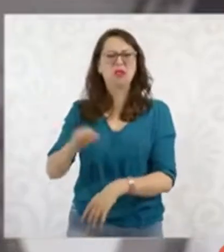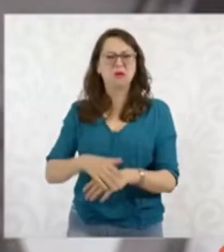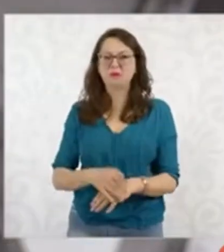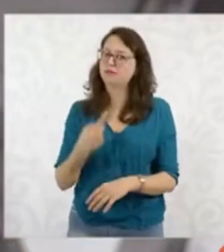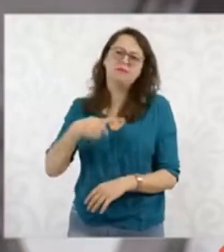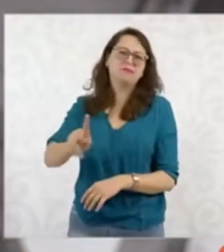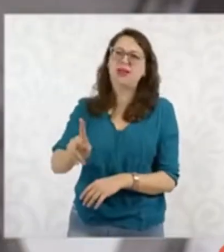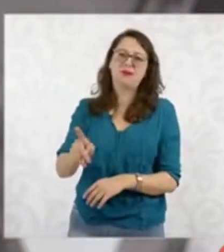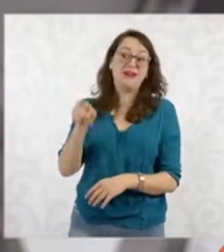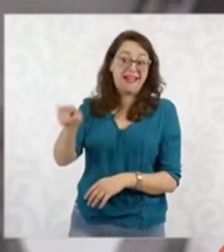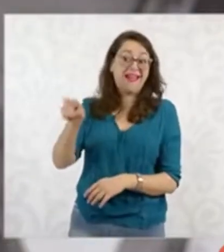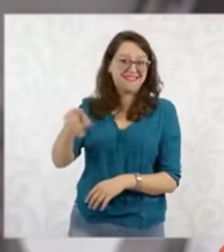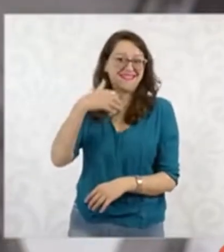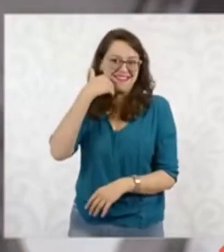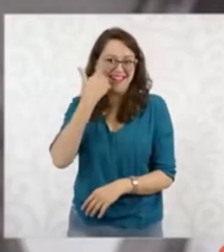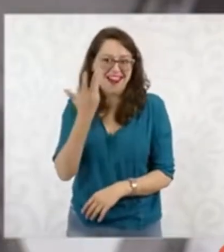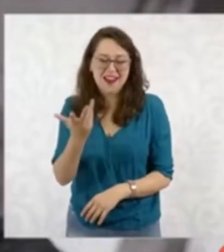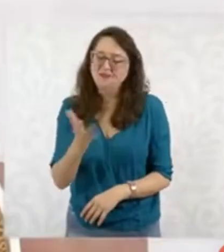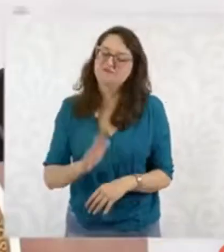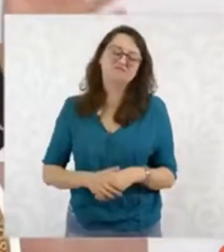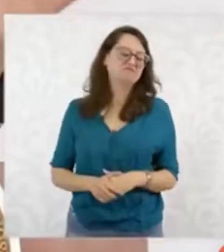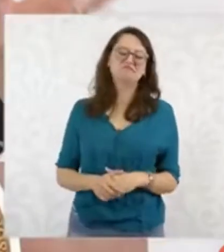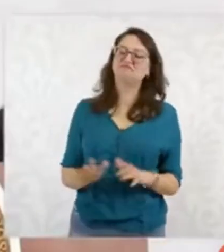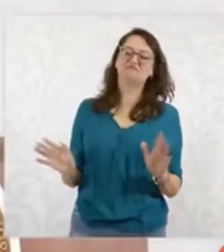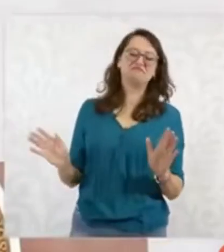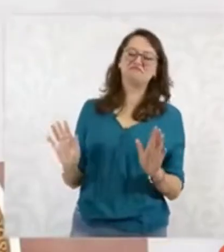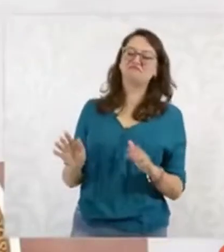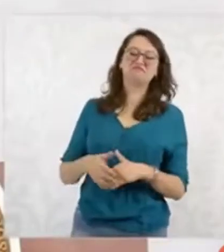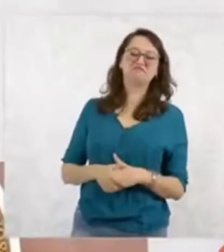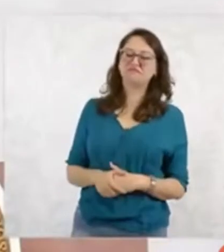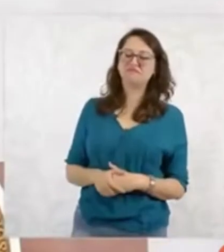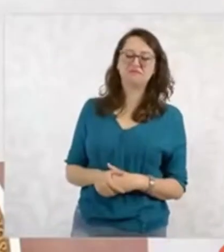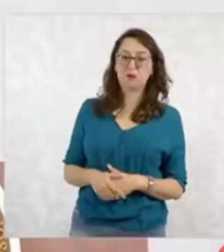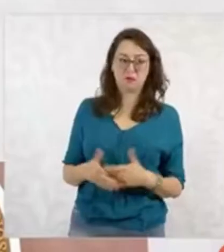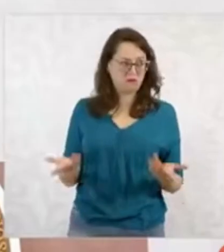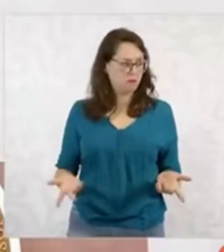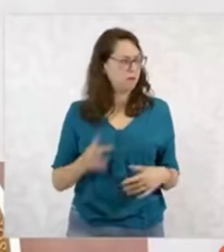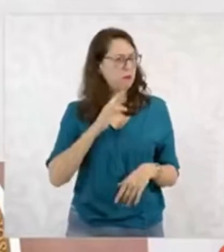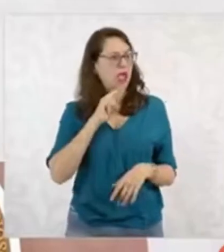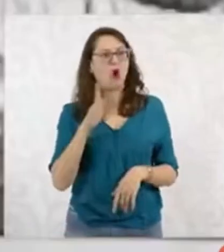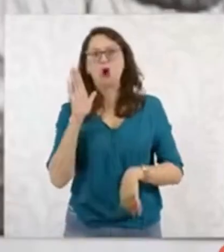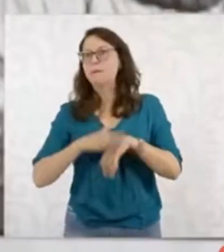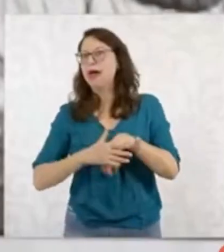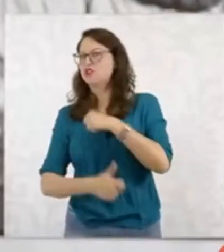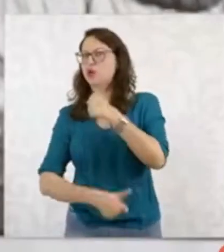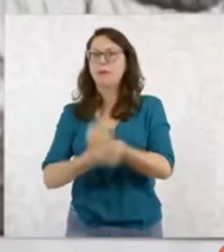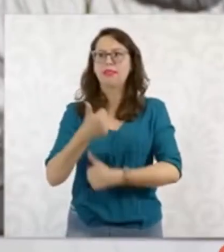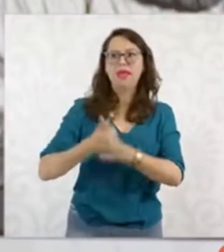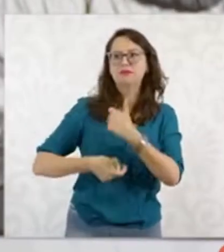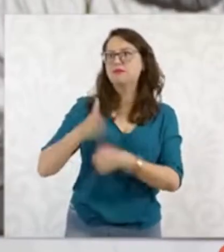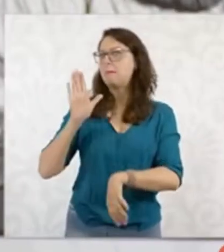En todo caso, que sí abran más concesiones en la televisión, que haya más competencia.